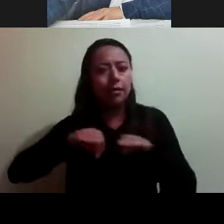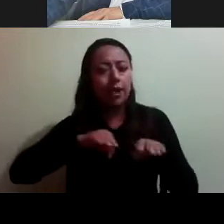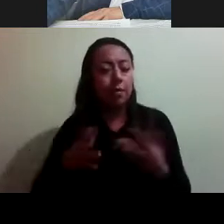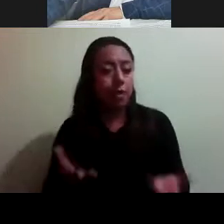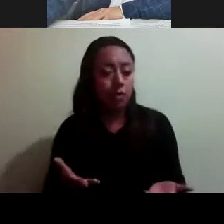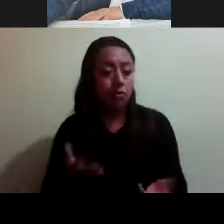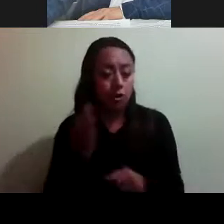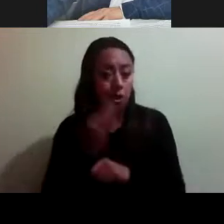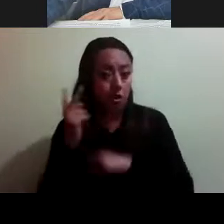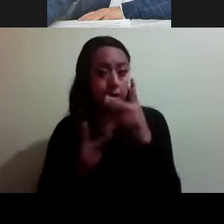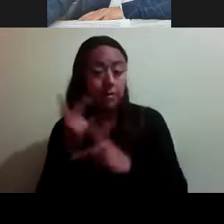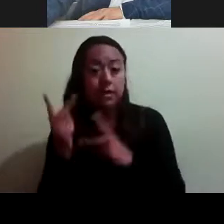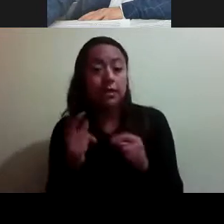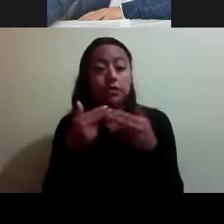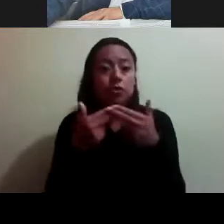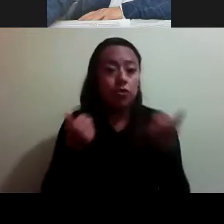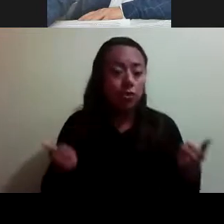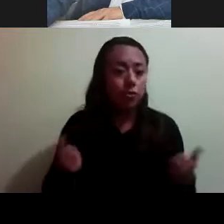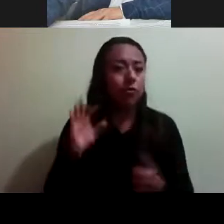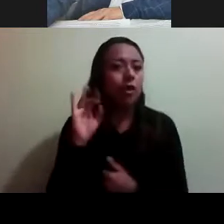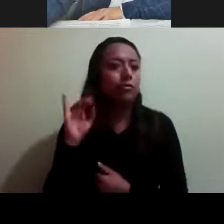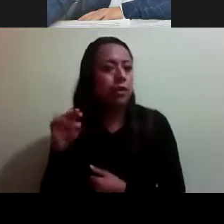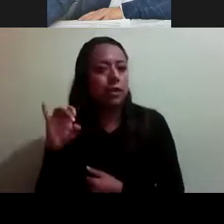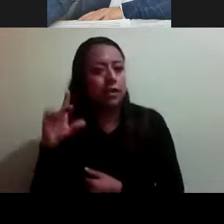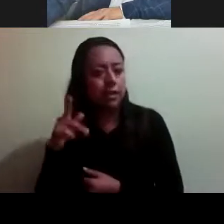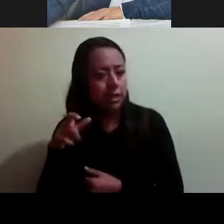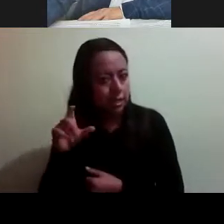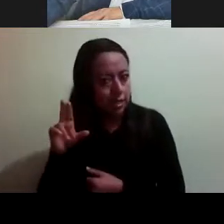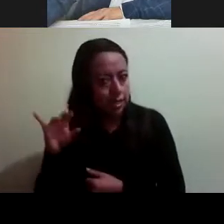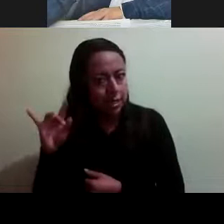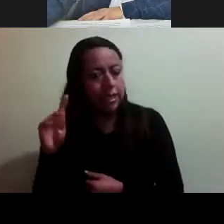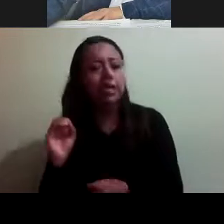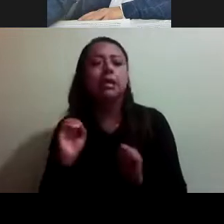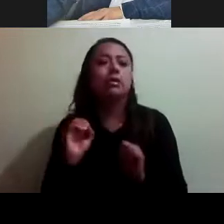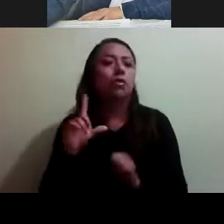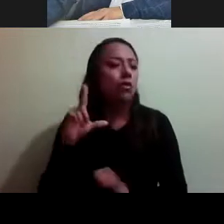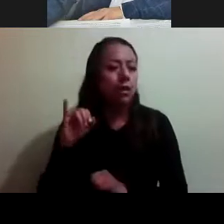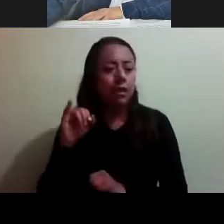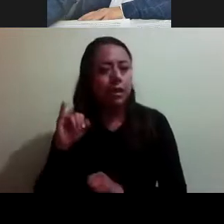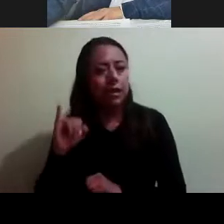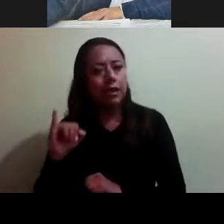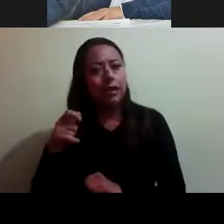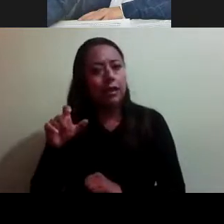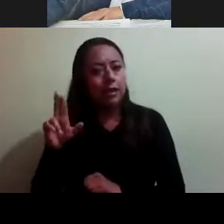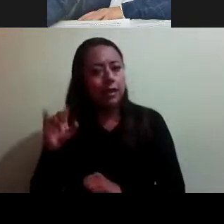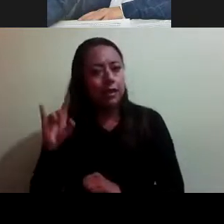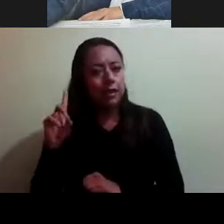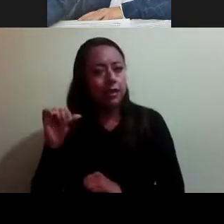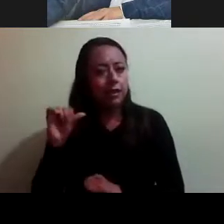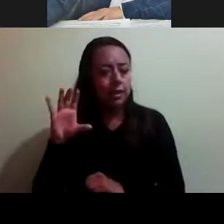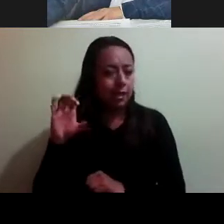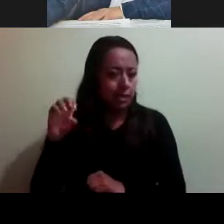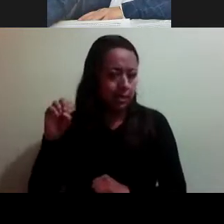de prestación, ni finiquito, ni liquidación, nada, absolutamente nada. Ya recordemos que no tienen prestaciones, ¿no? Son